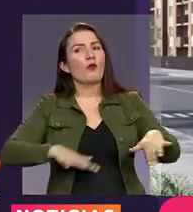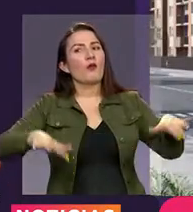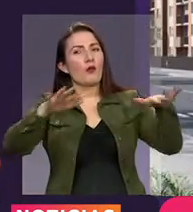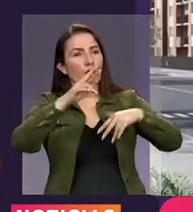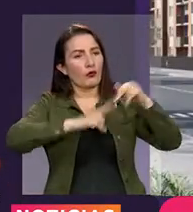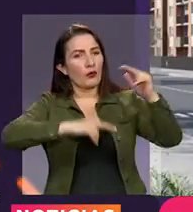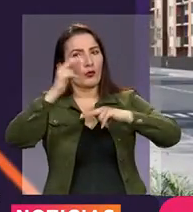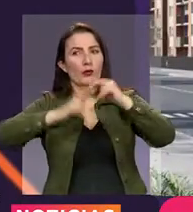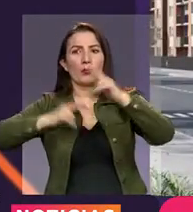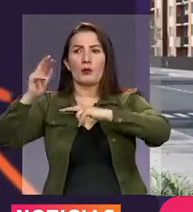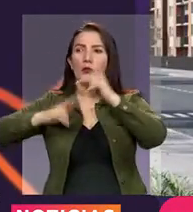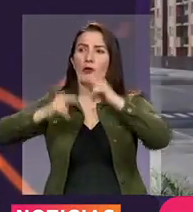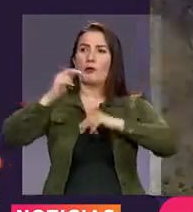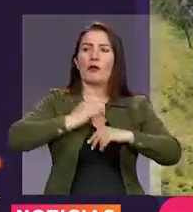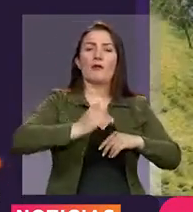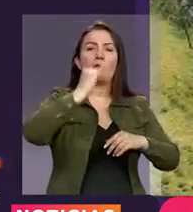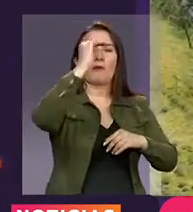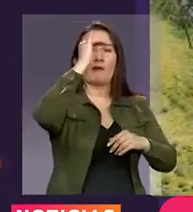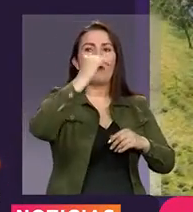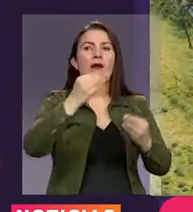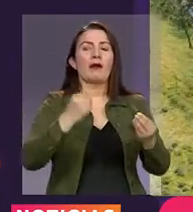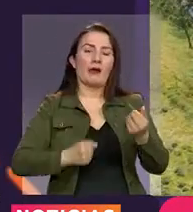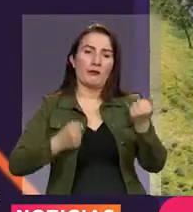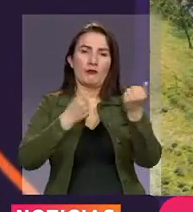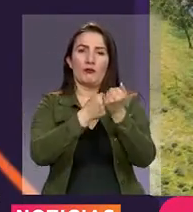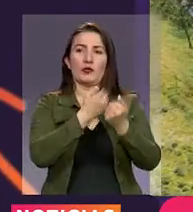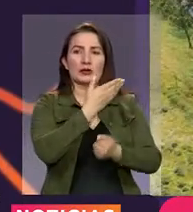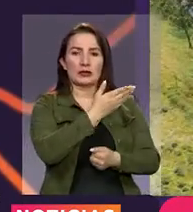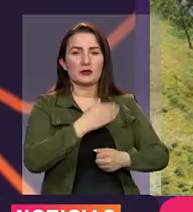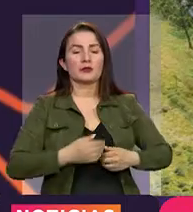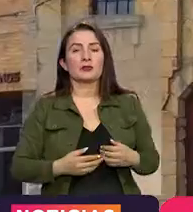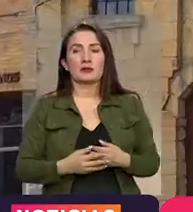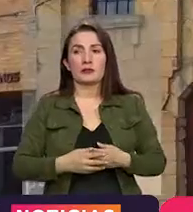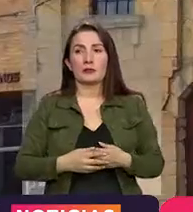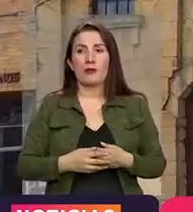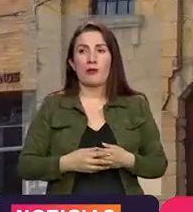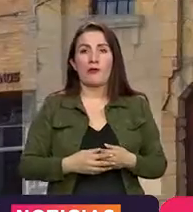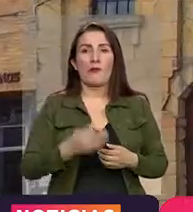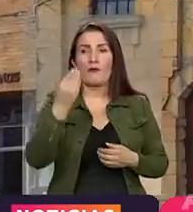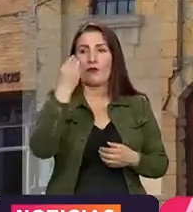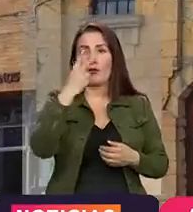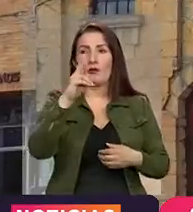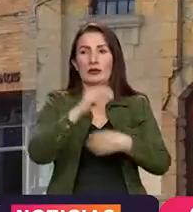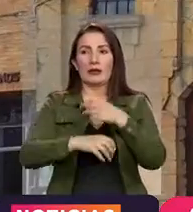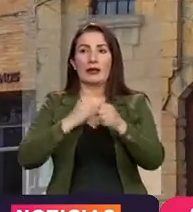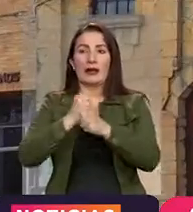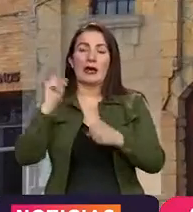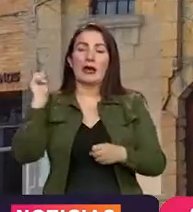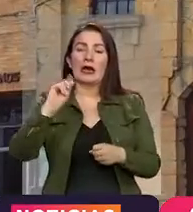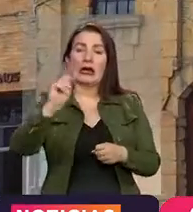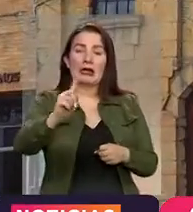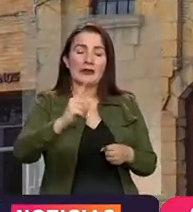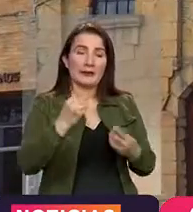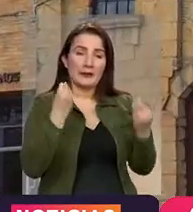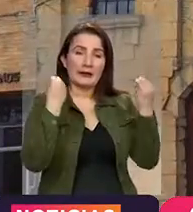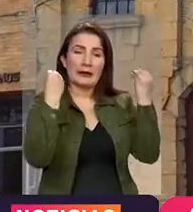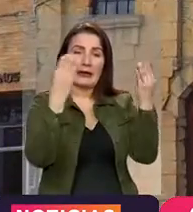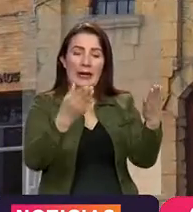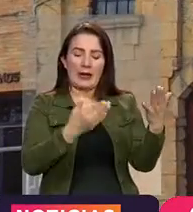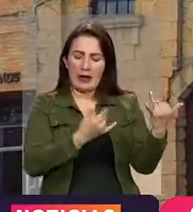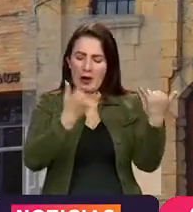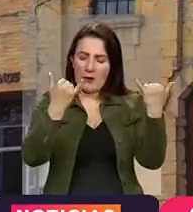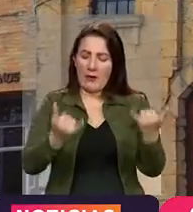recalcando que se cuenta con importante capital para apoyar este proyecto. Después de 12 años traemos a la